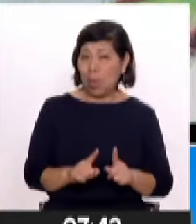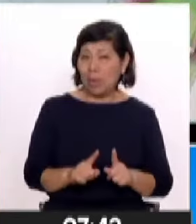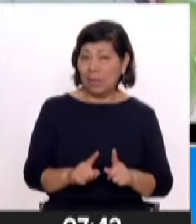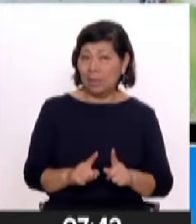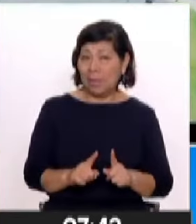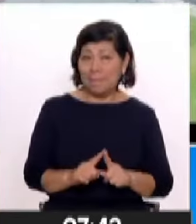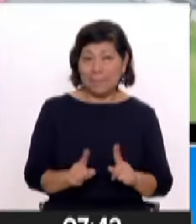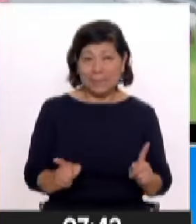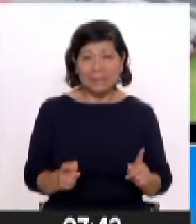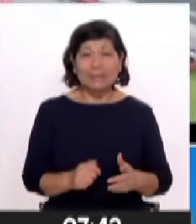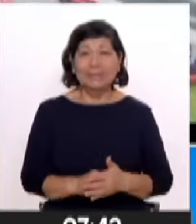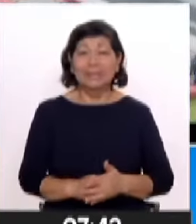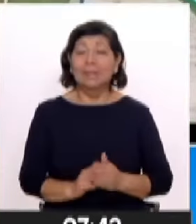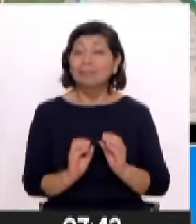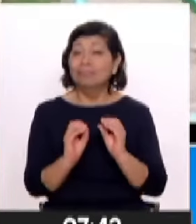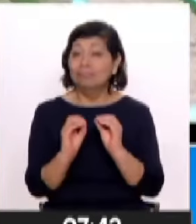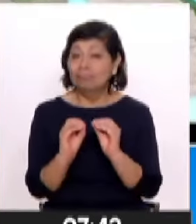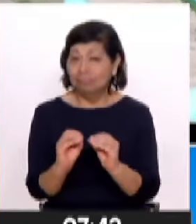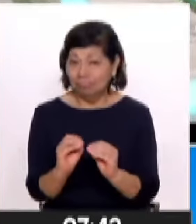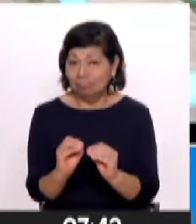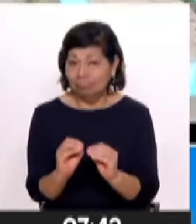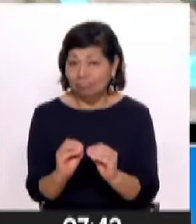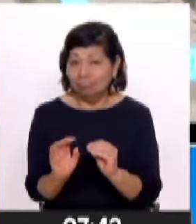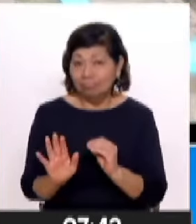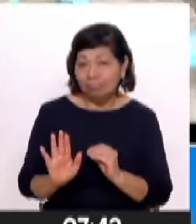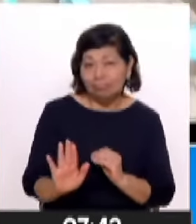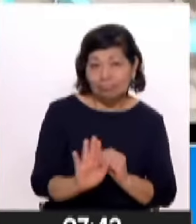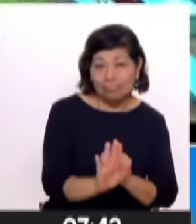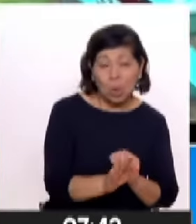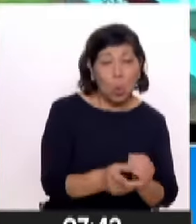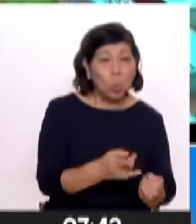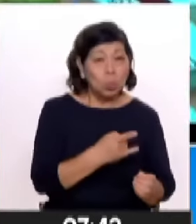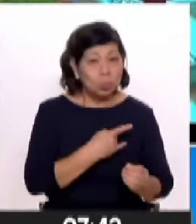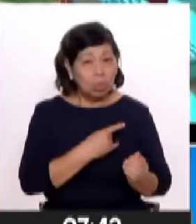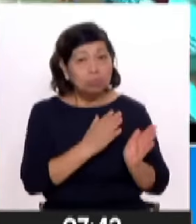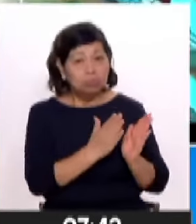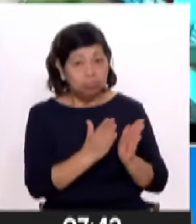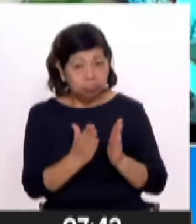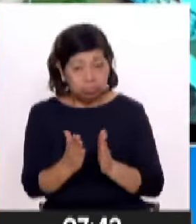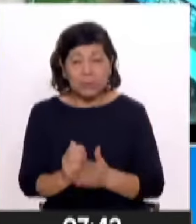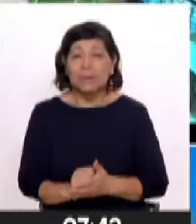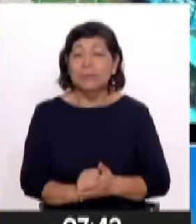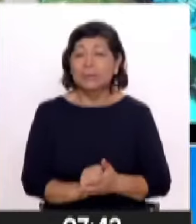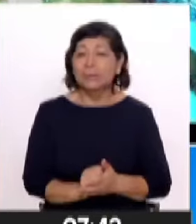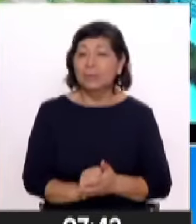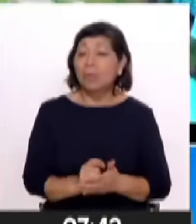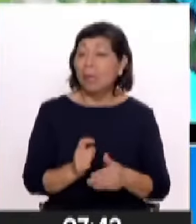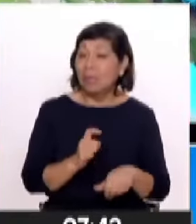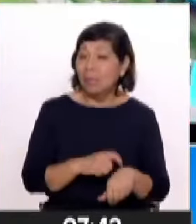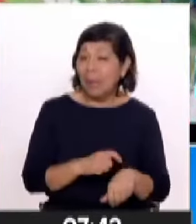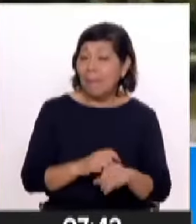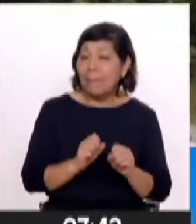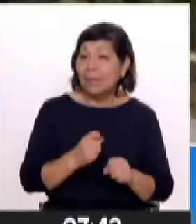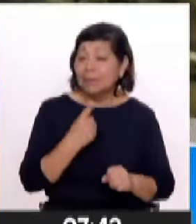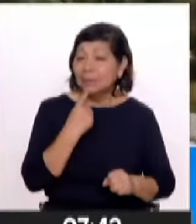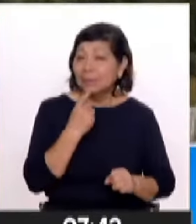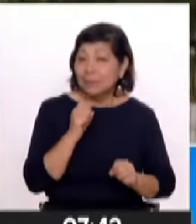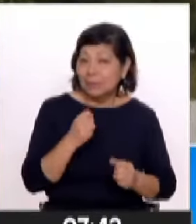auto y se le ha dado a las partes, por estricta formalidad, un tiempo para que